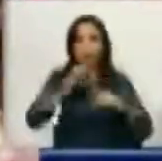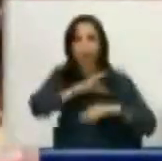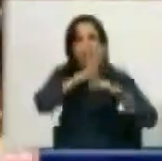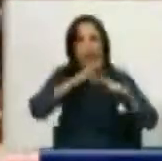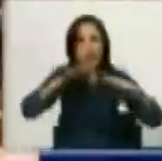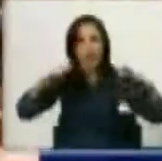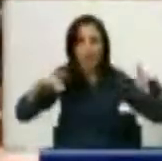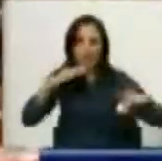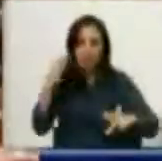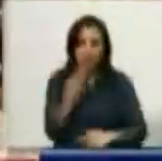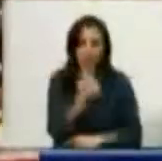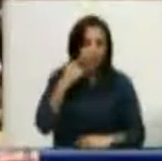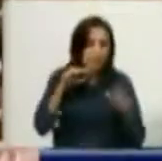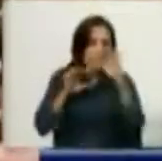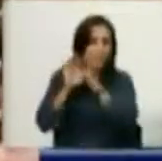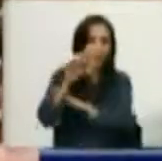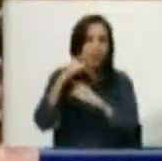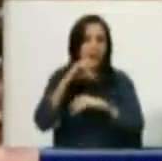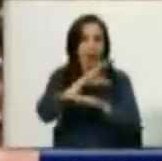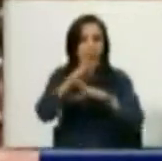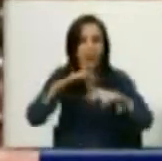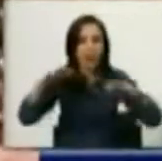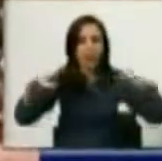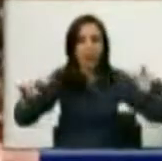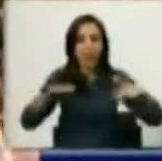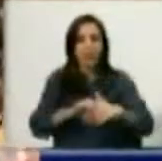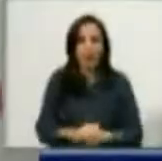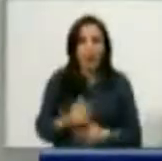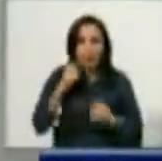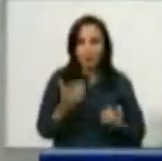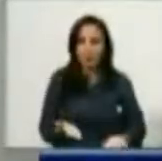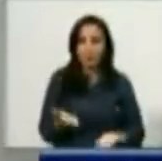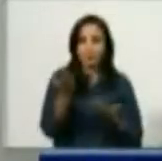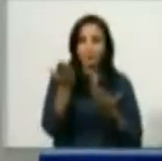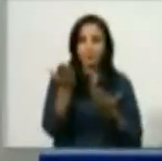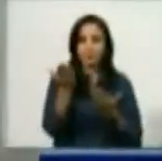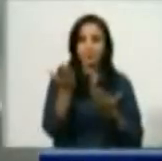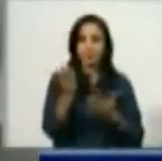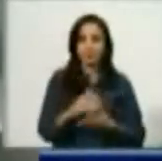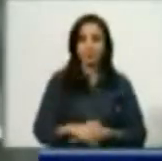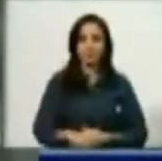la patria Caribe la patria de Vargas